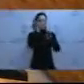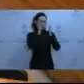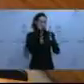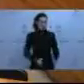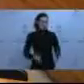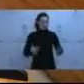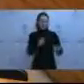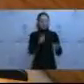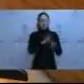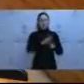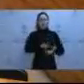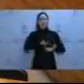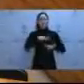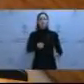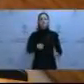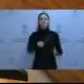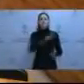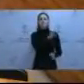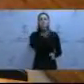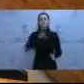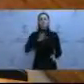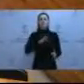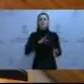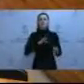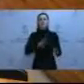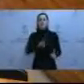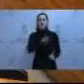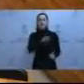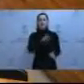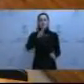Para el turno de réplica tiene la palabra el señor Cuervas Mons.